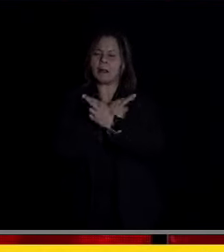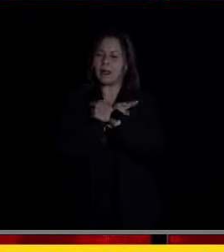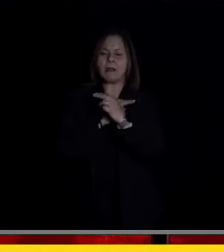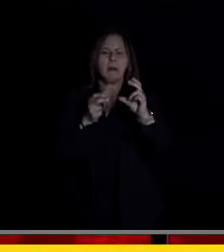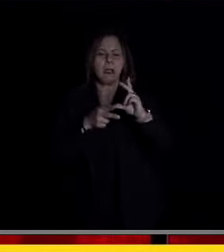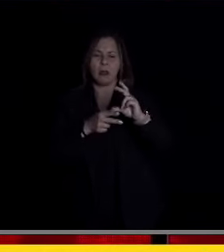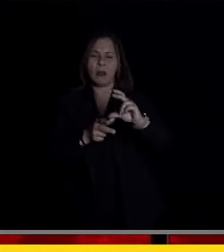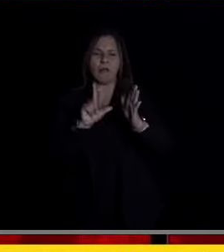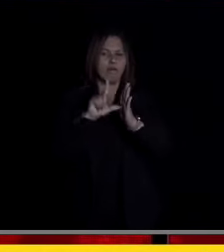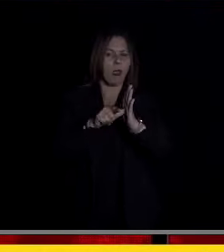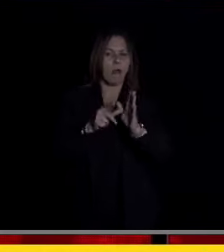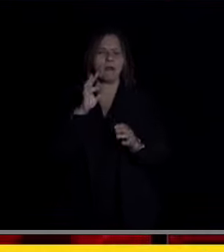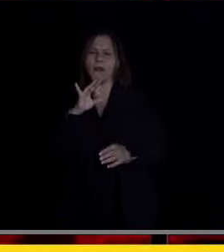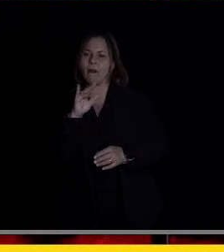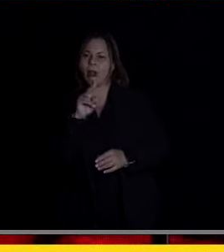gracias un millón.